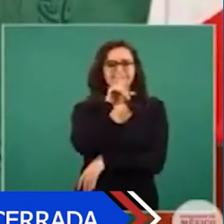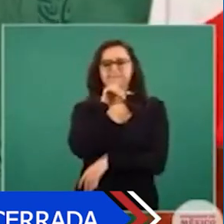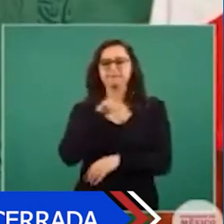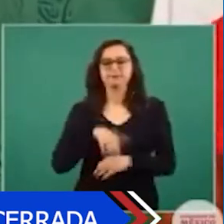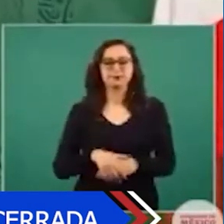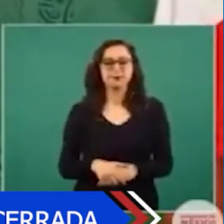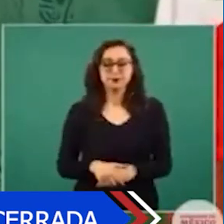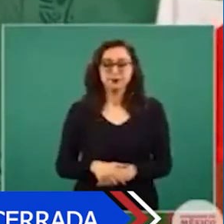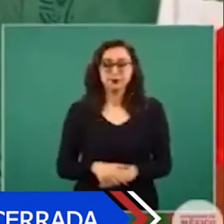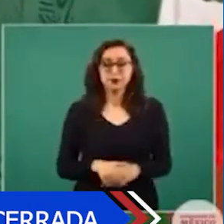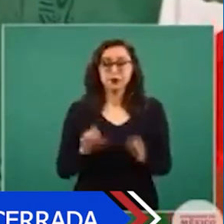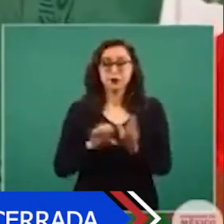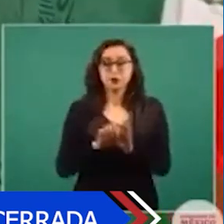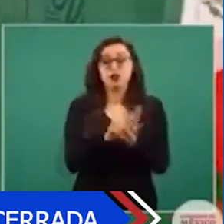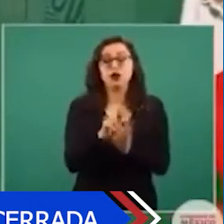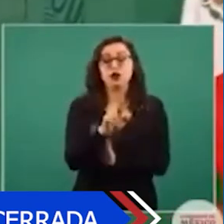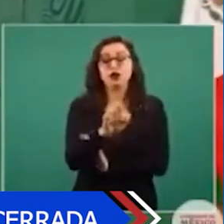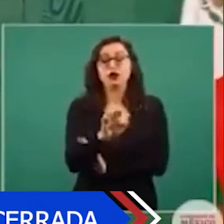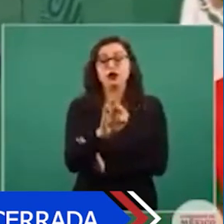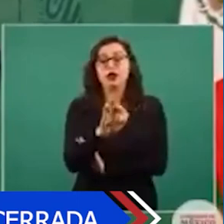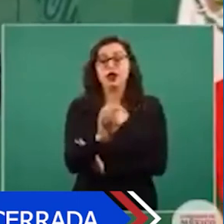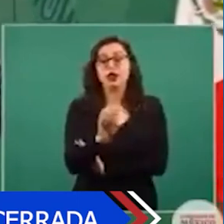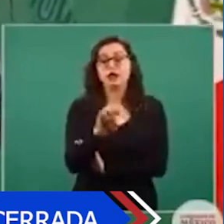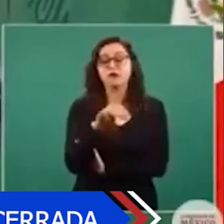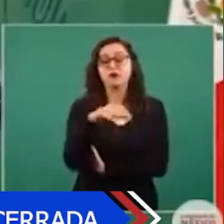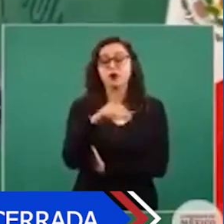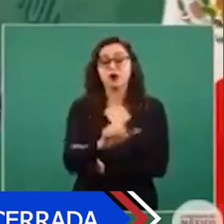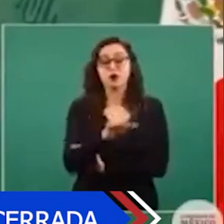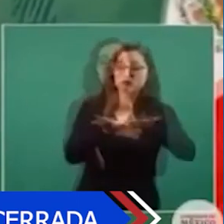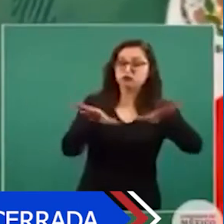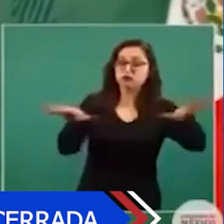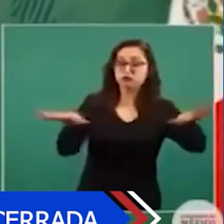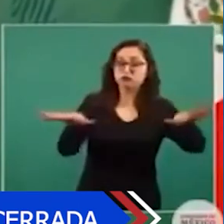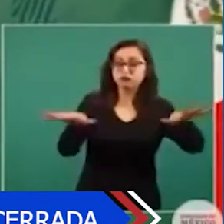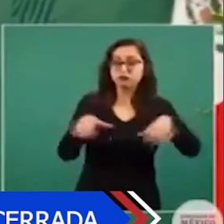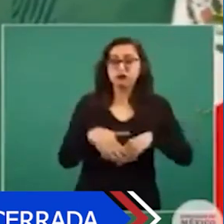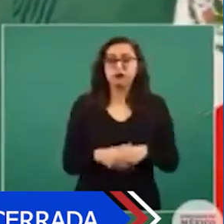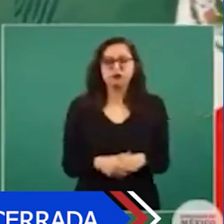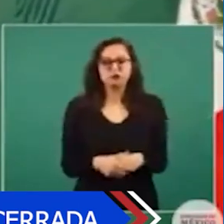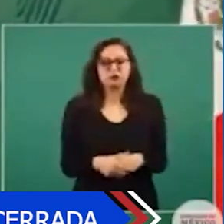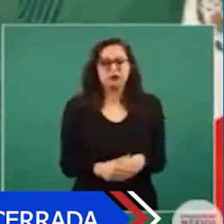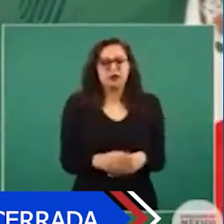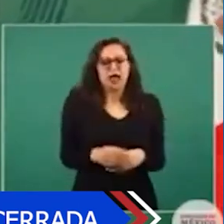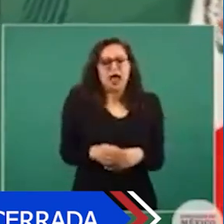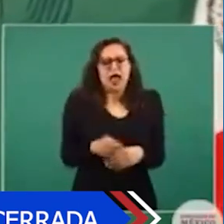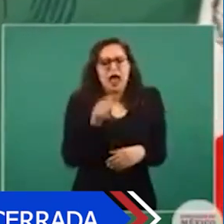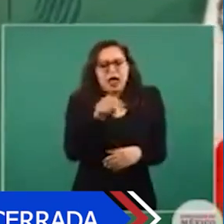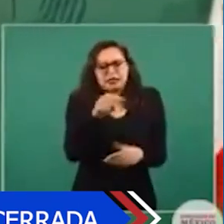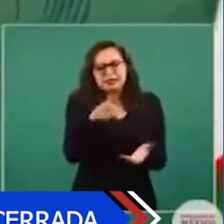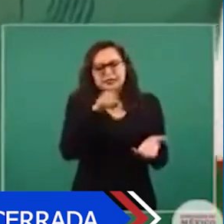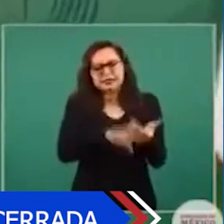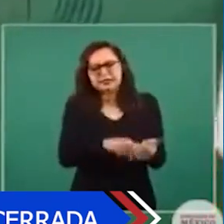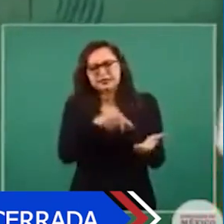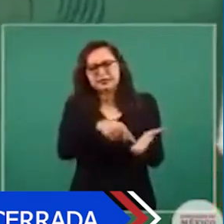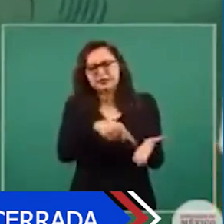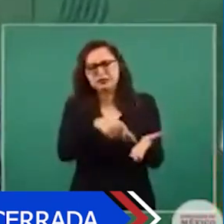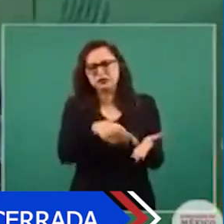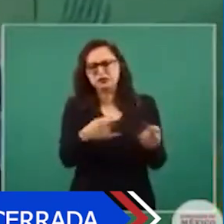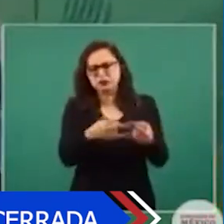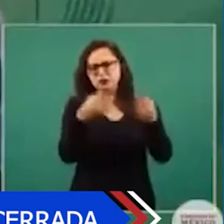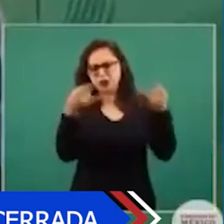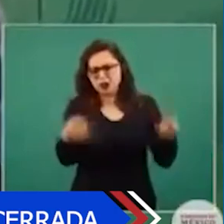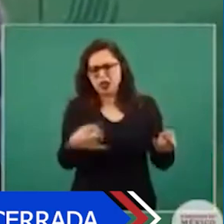que dio a conocer el reforma pues ahí ya se dice que fue lo que sucedió